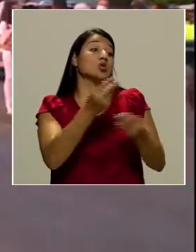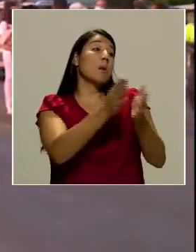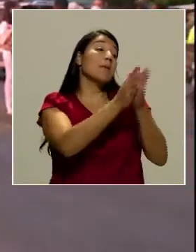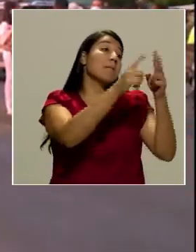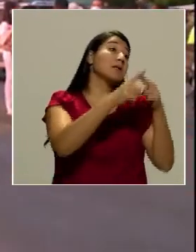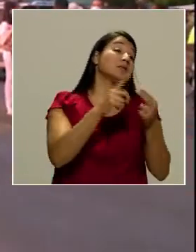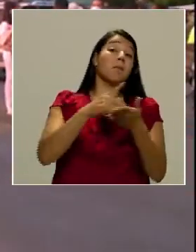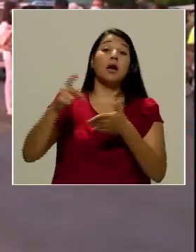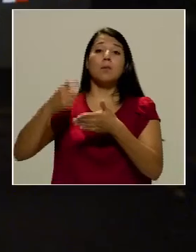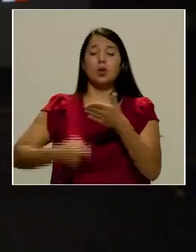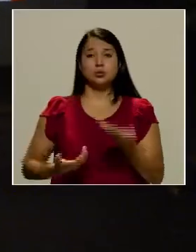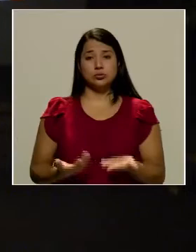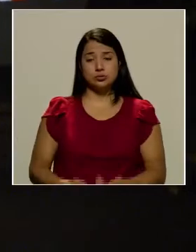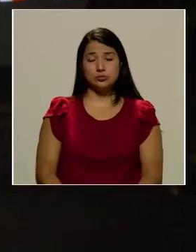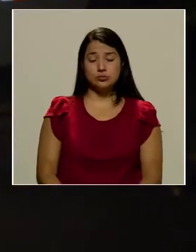impuestos.